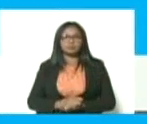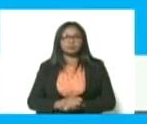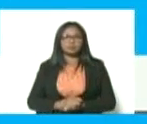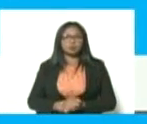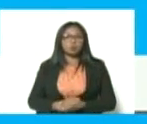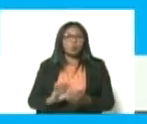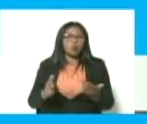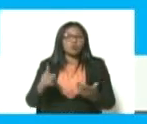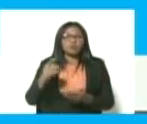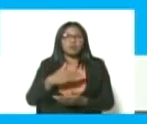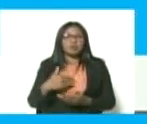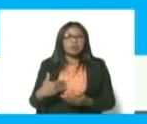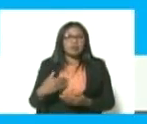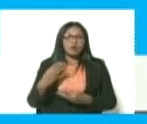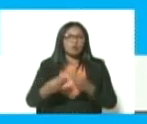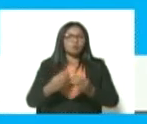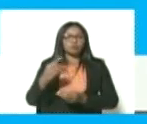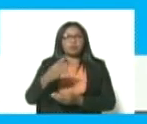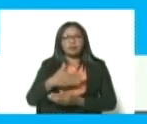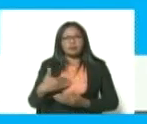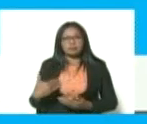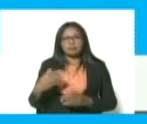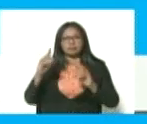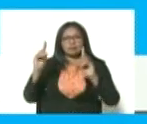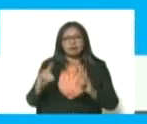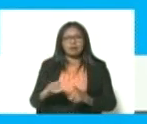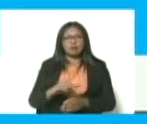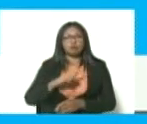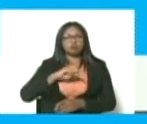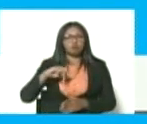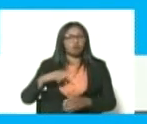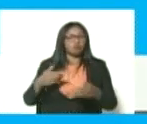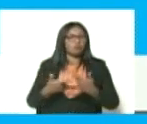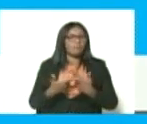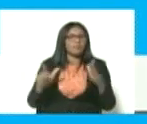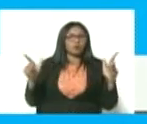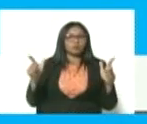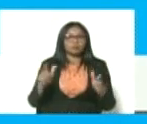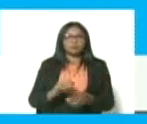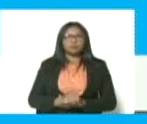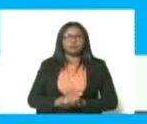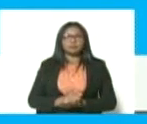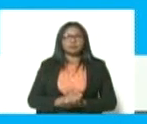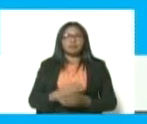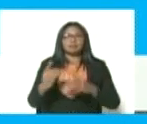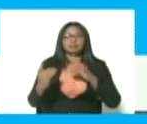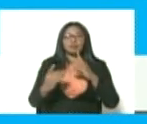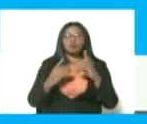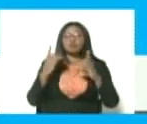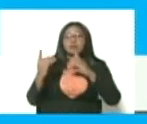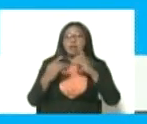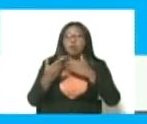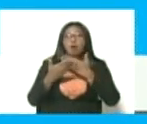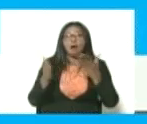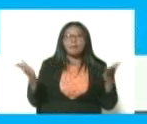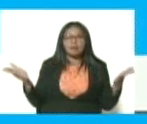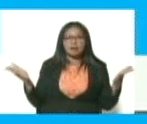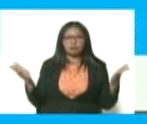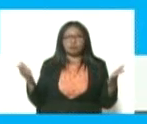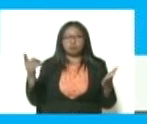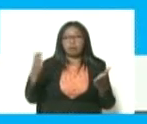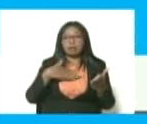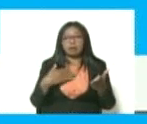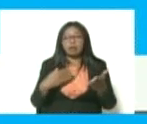cuando quiera, donde quiera y como quiera, estamos a disposición de un diálogo abierto, agenda